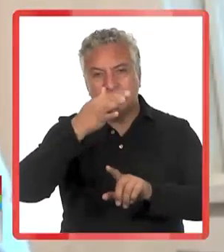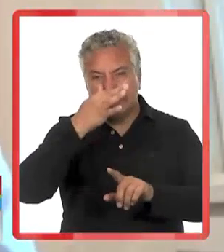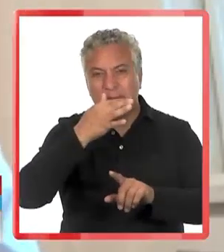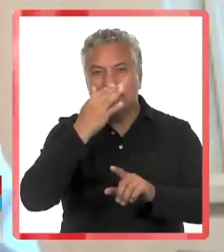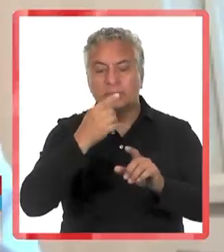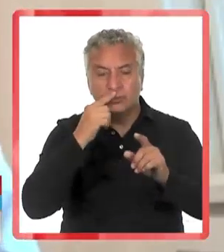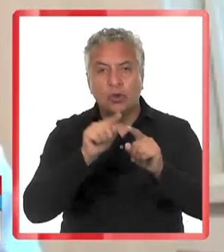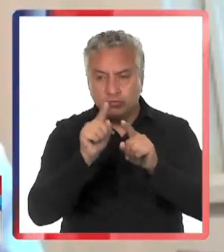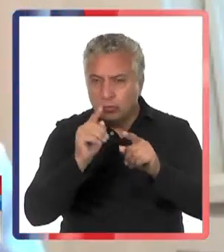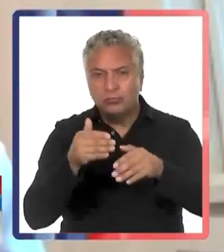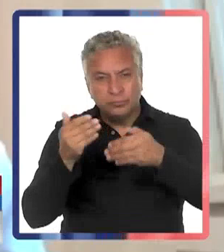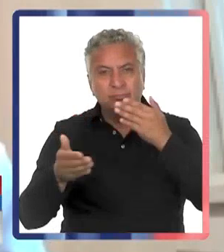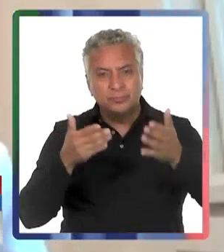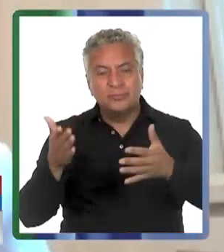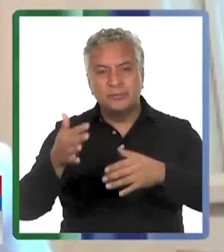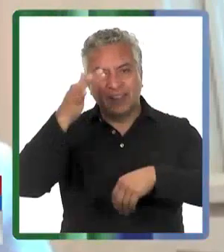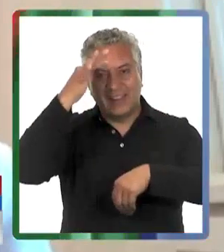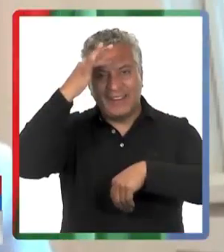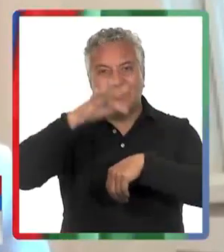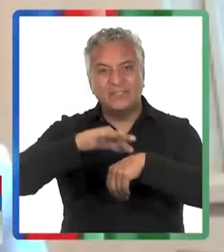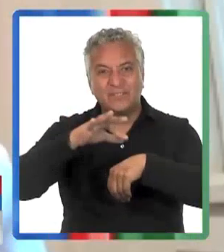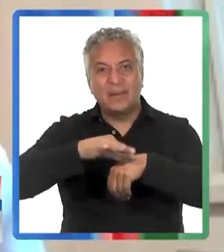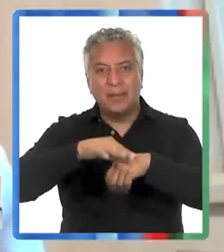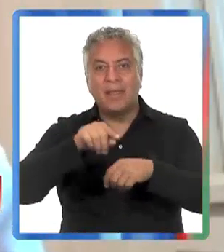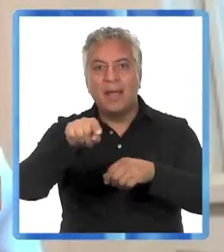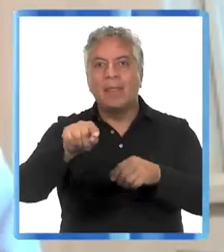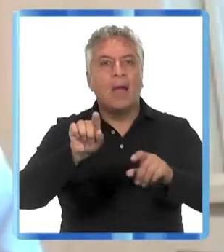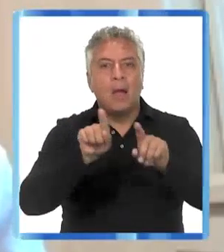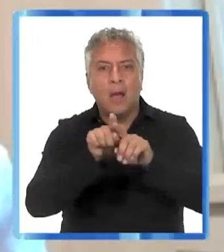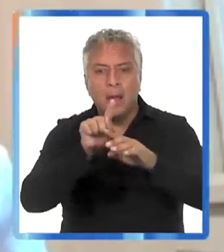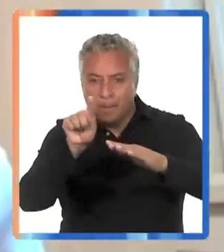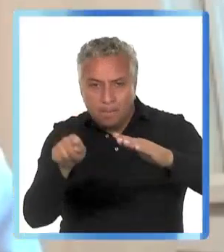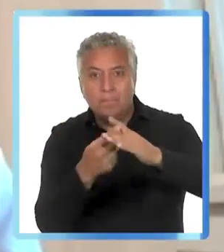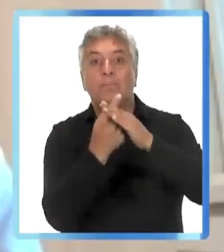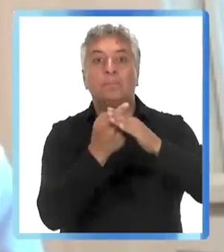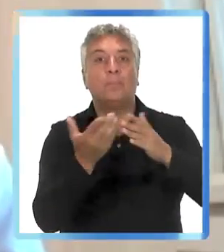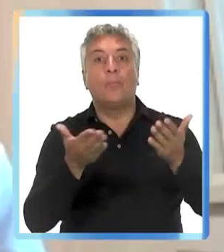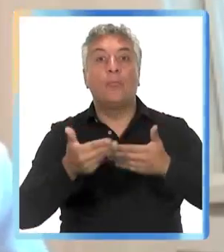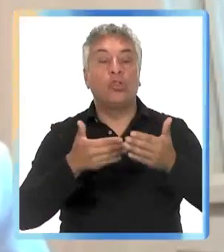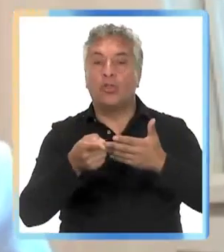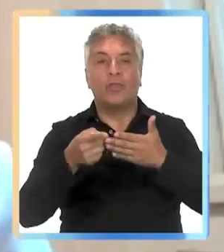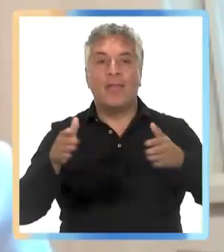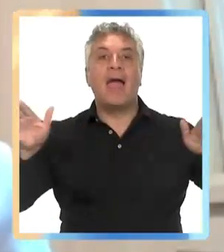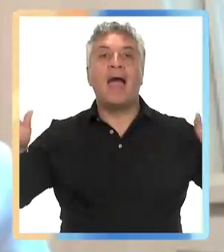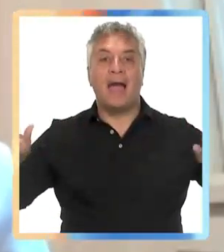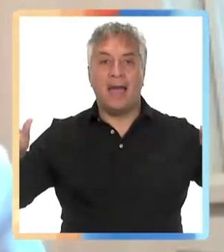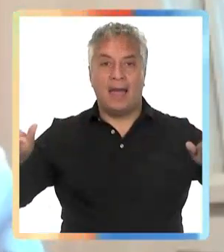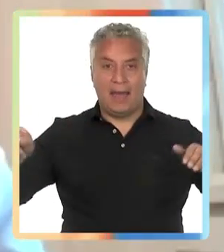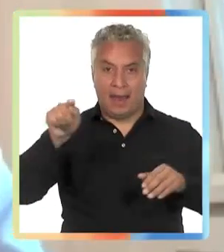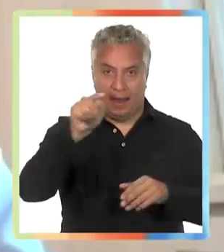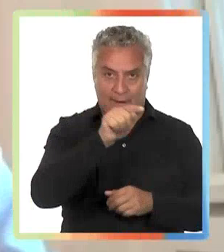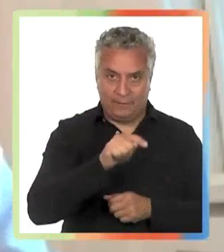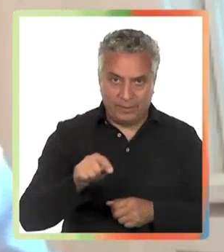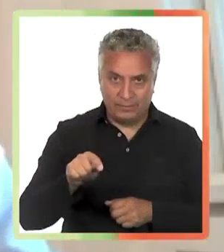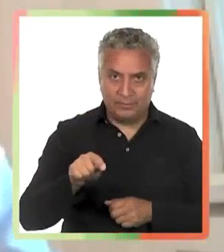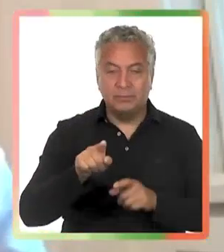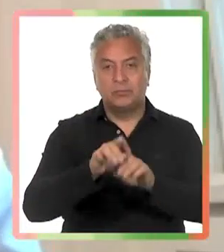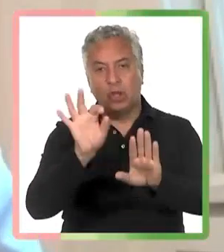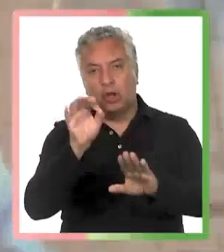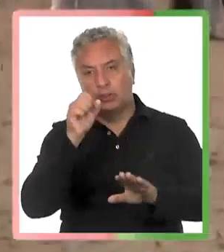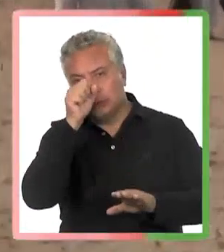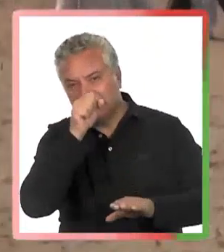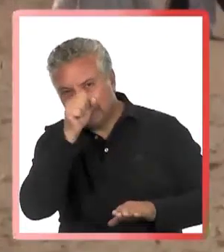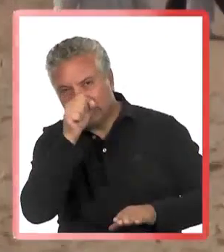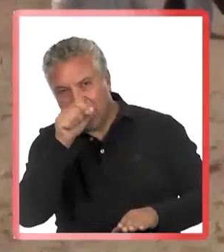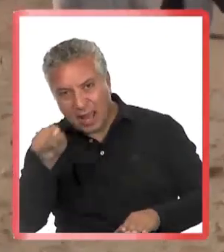mayoría de los virus de influenza que terminan produciendo enfermedades en humanos se originan en aves, ¿no es cierto? A veces hay un